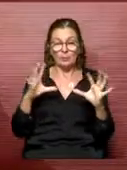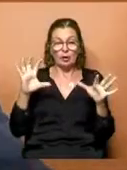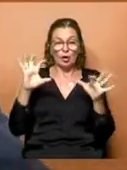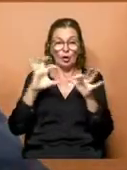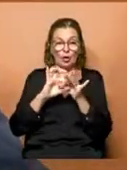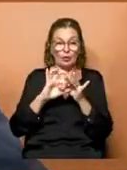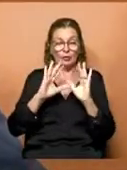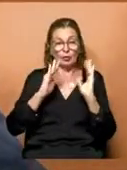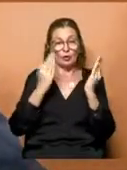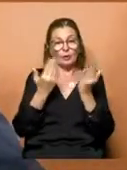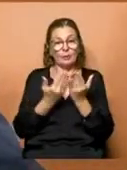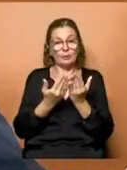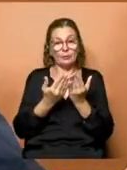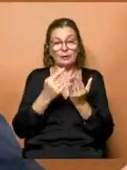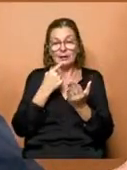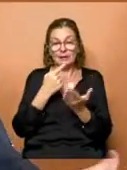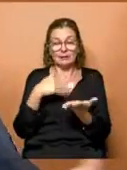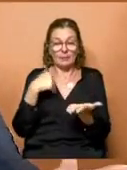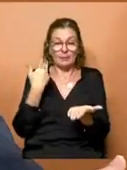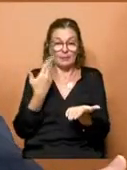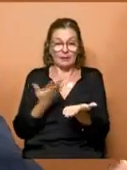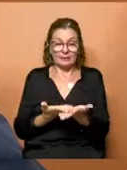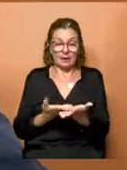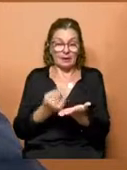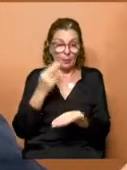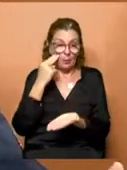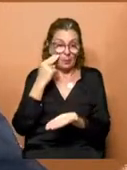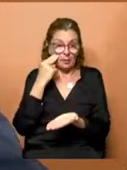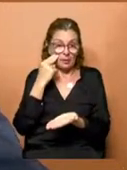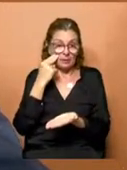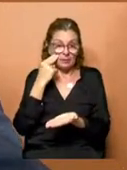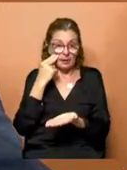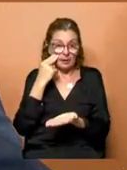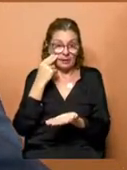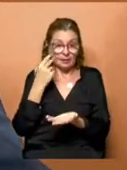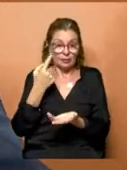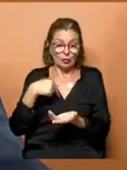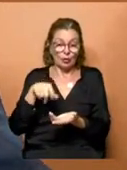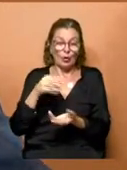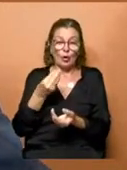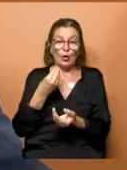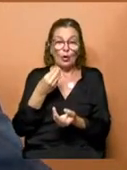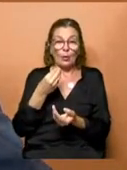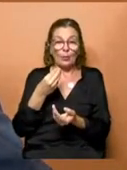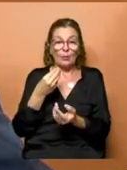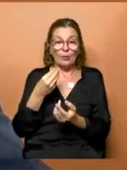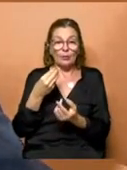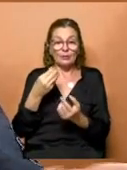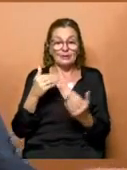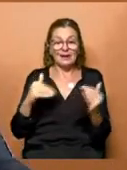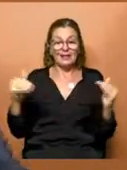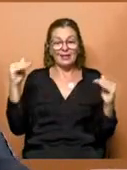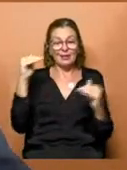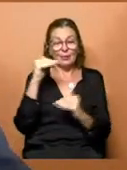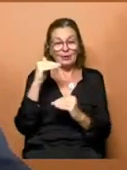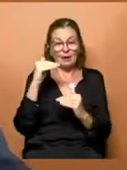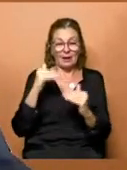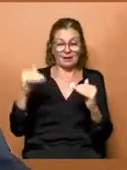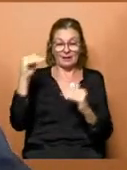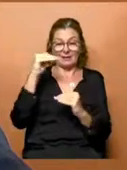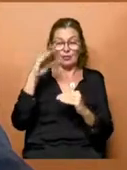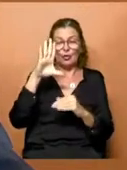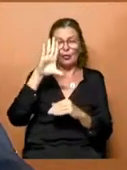Porque lo que acaban de plantear es un dilema que está recorriendo el planeta, que es cómo se combate la desigualdad que está creciendo en todos